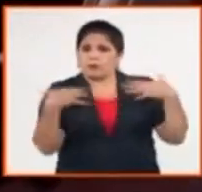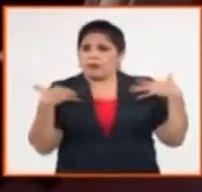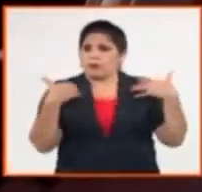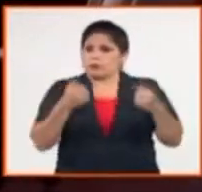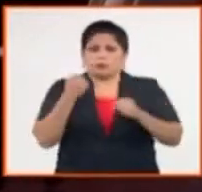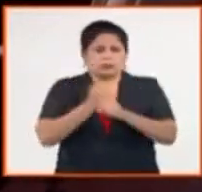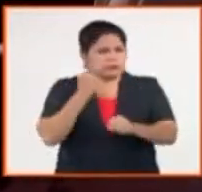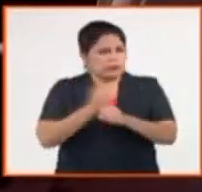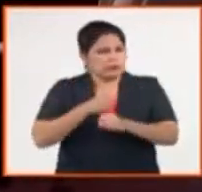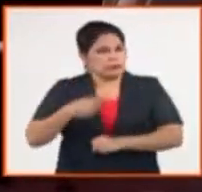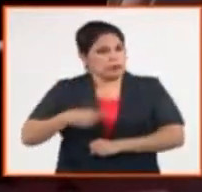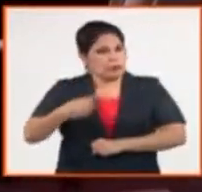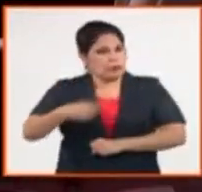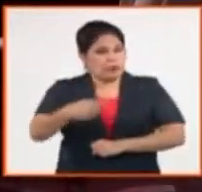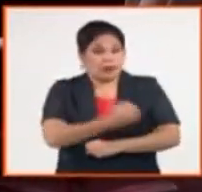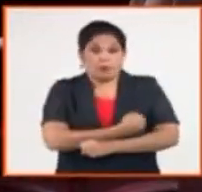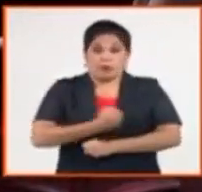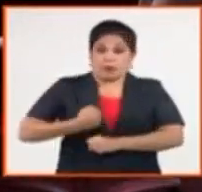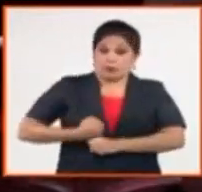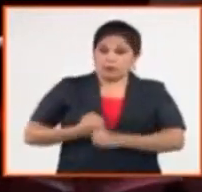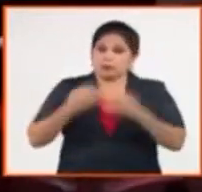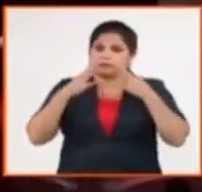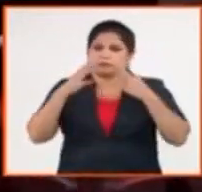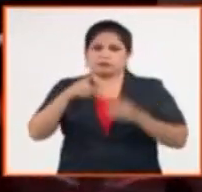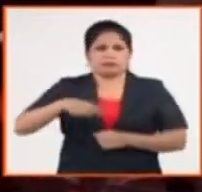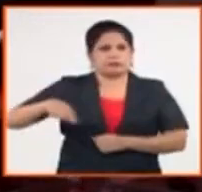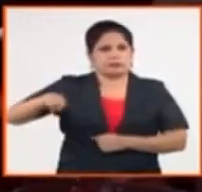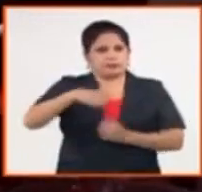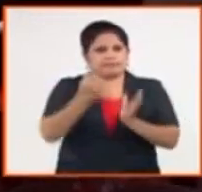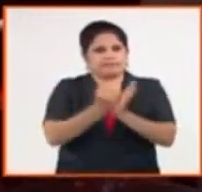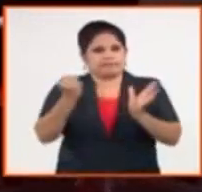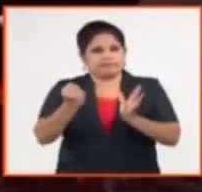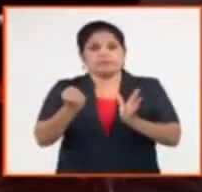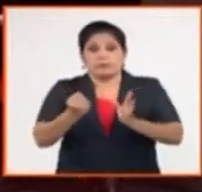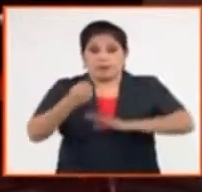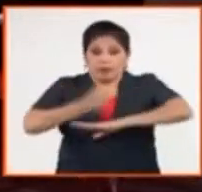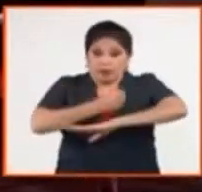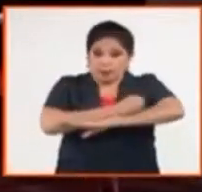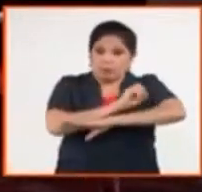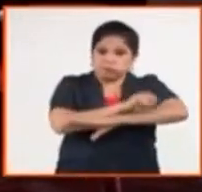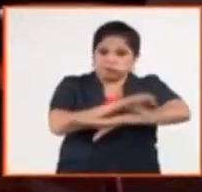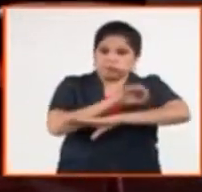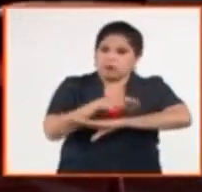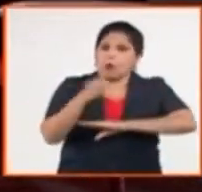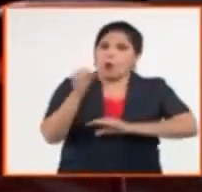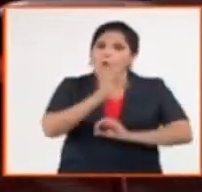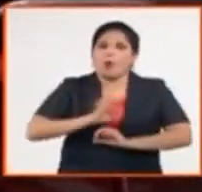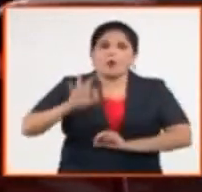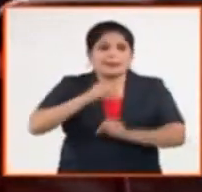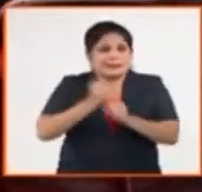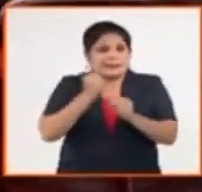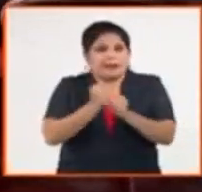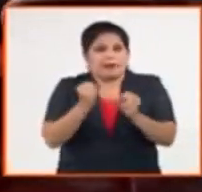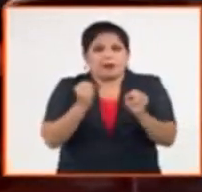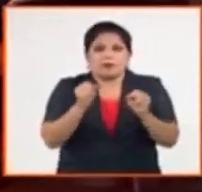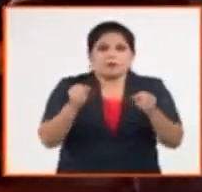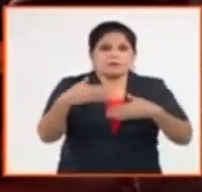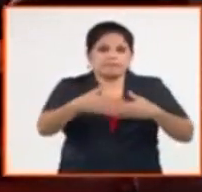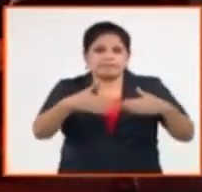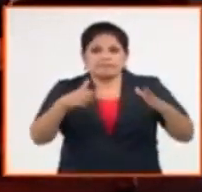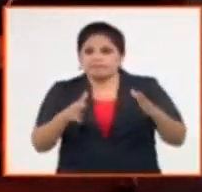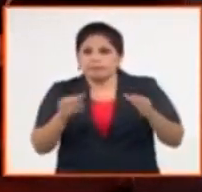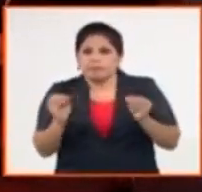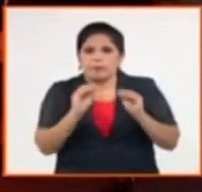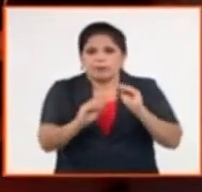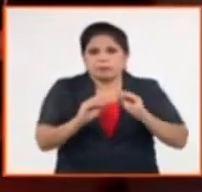día hace un esfuerzo extraordinario para garantizar que llegue a cada uno de nuestros pacientes, ¿no? Y de la